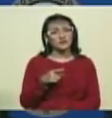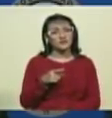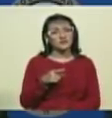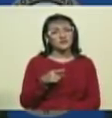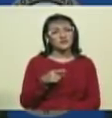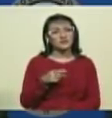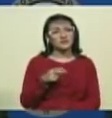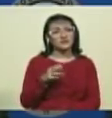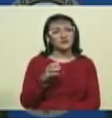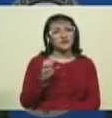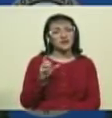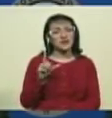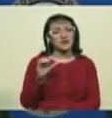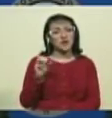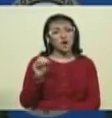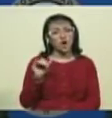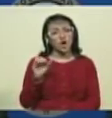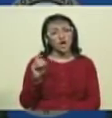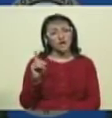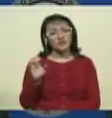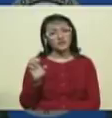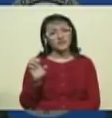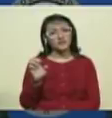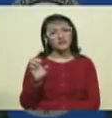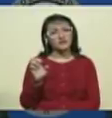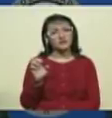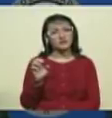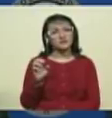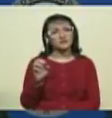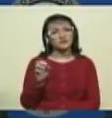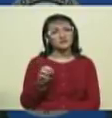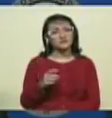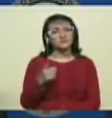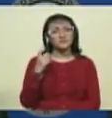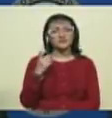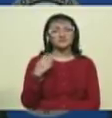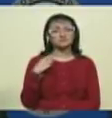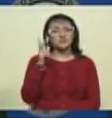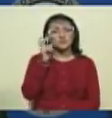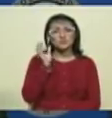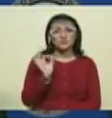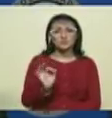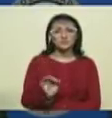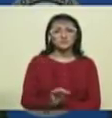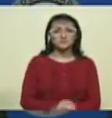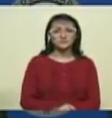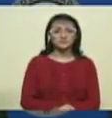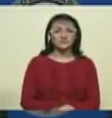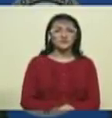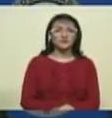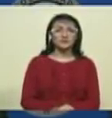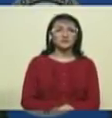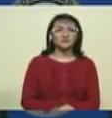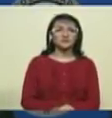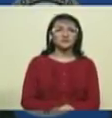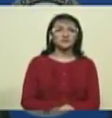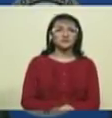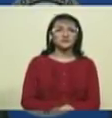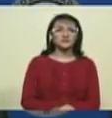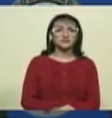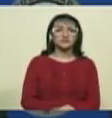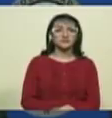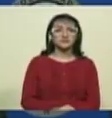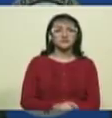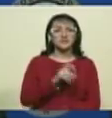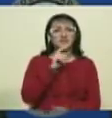Fue un artículo que circuló en las salas de las Américas ayer. ¿De quién? ¿De quién? El Daily Mail. ¿Pero quién lo